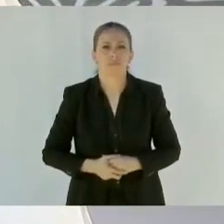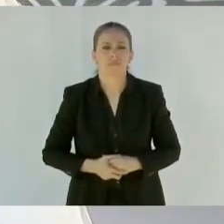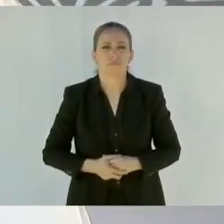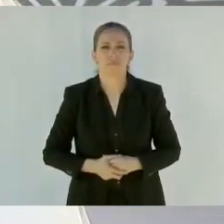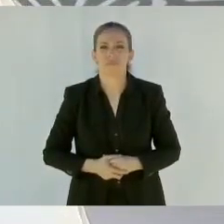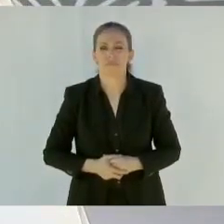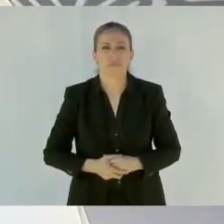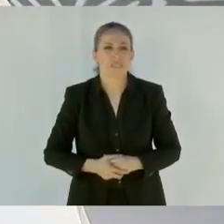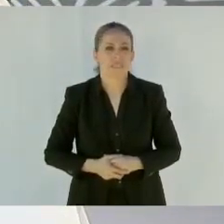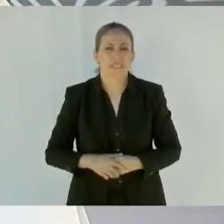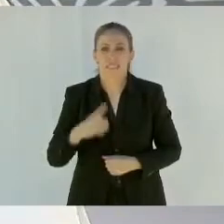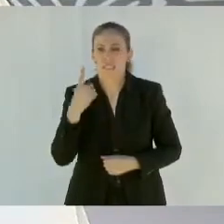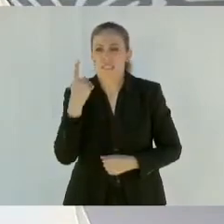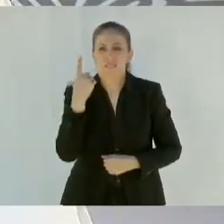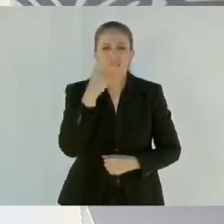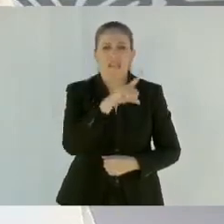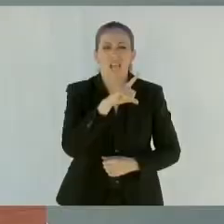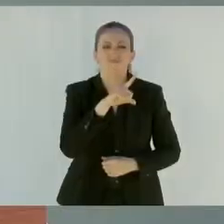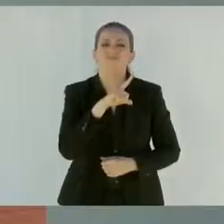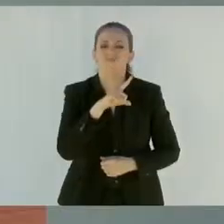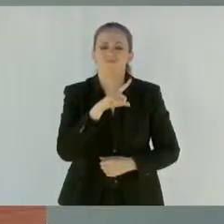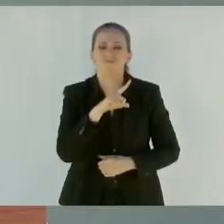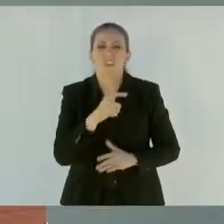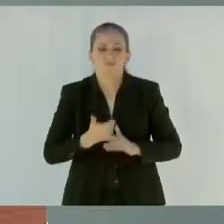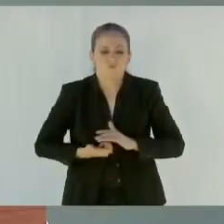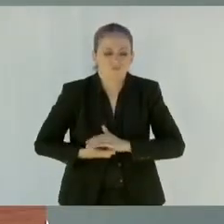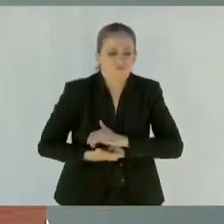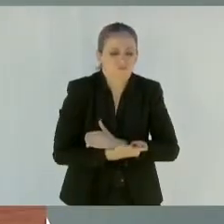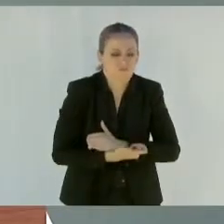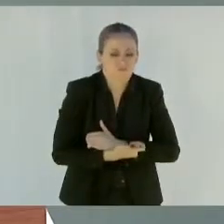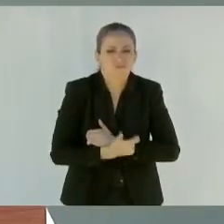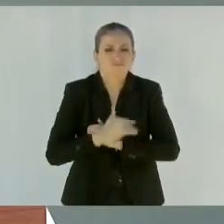peste de la corrupción.